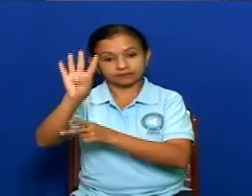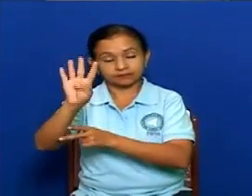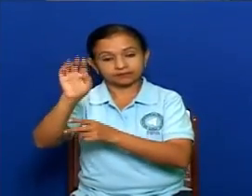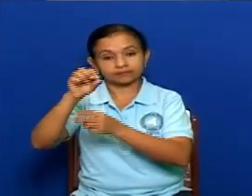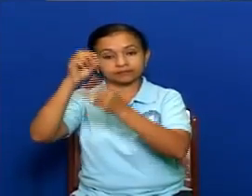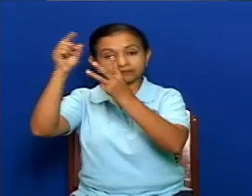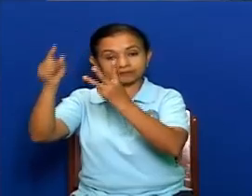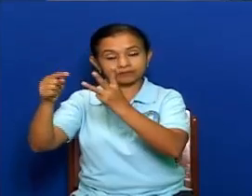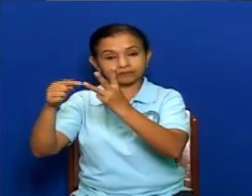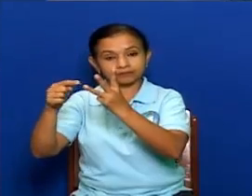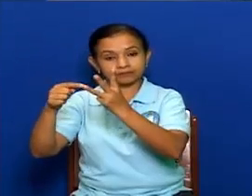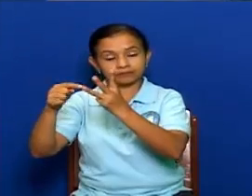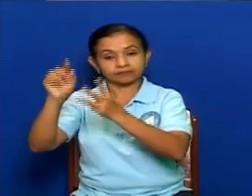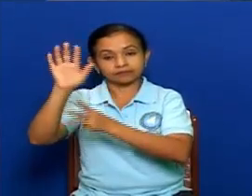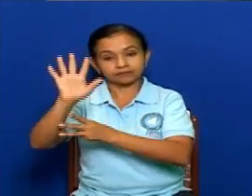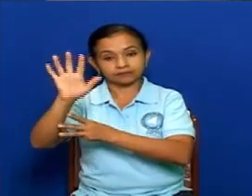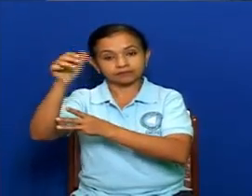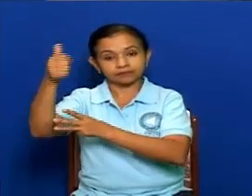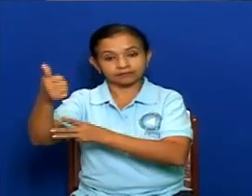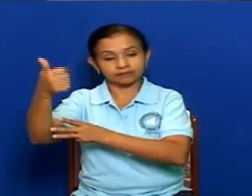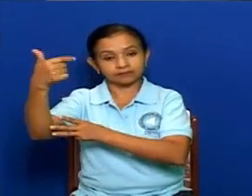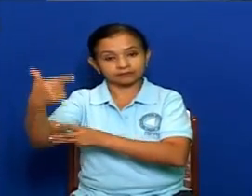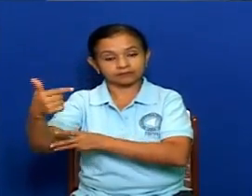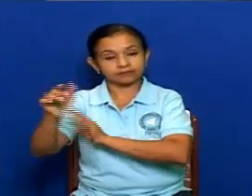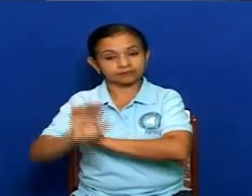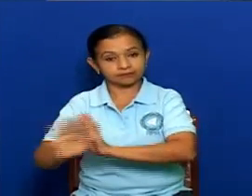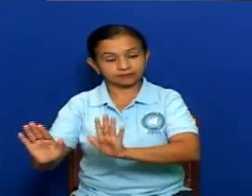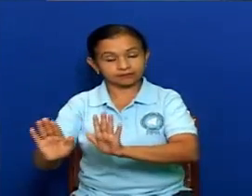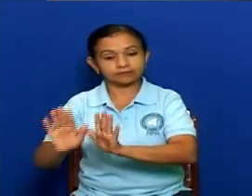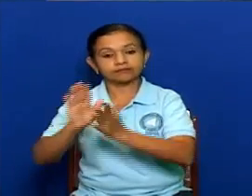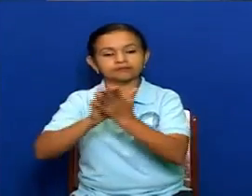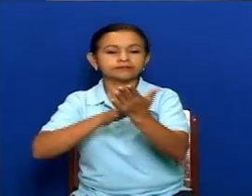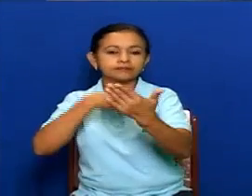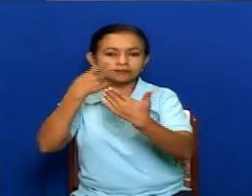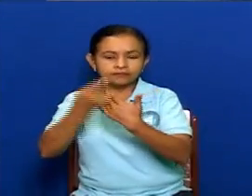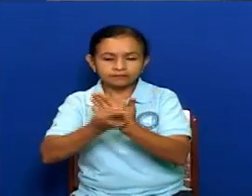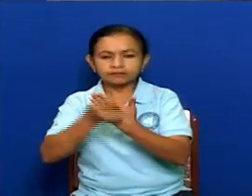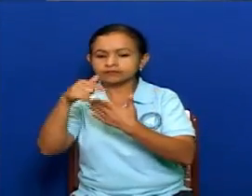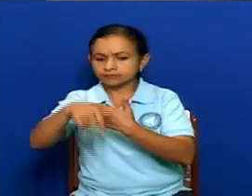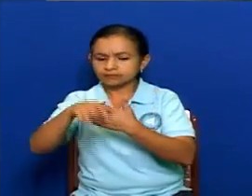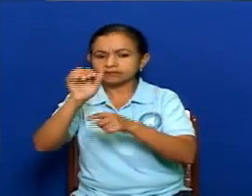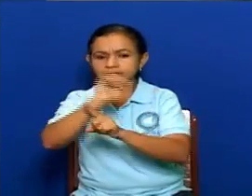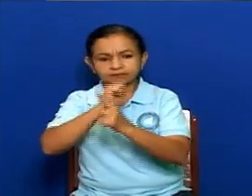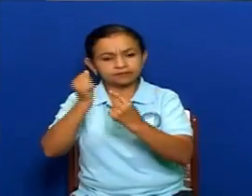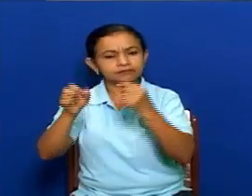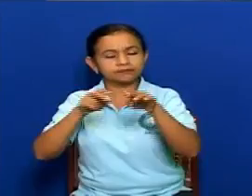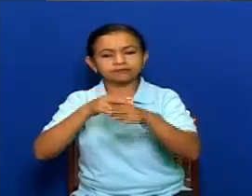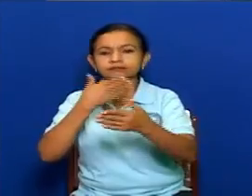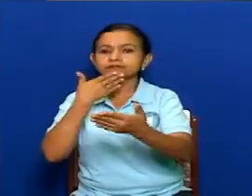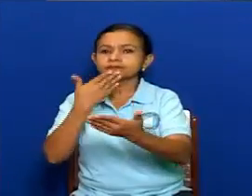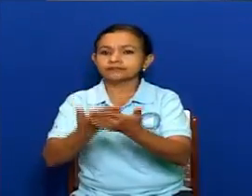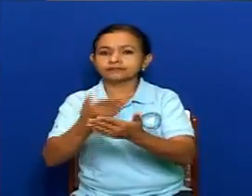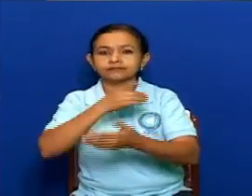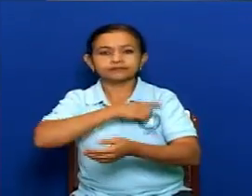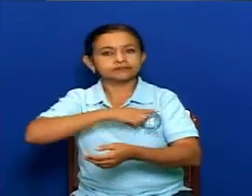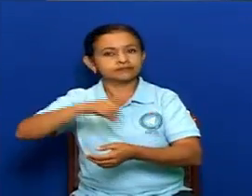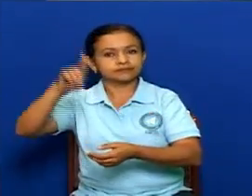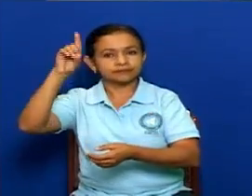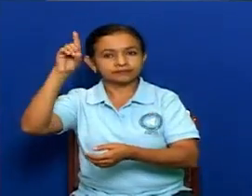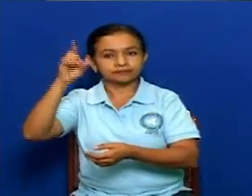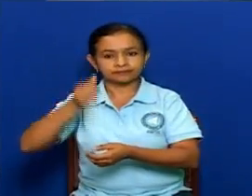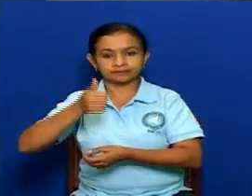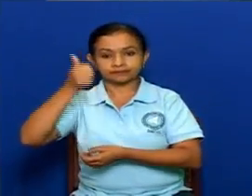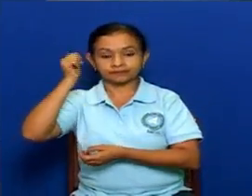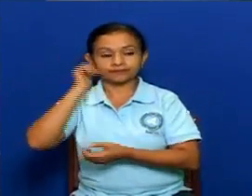el tercer nivel a quinto y sexto grado. Ese programa lo tenemos aquí en la Asamblea, gracias a Dios. Alguien me decía